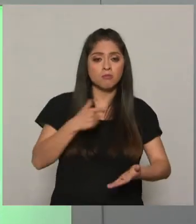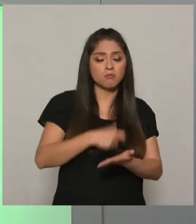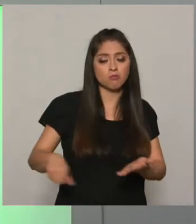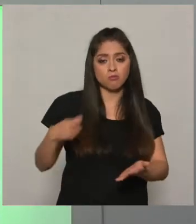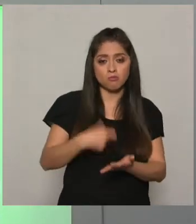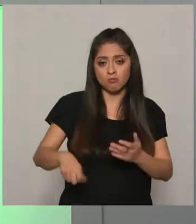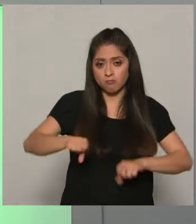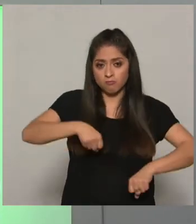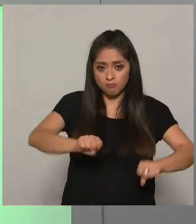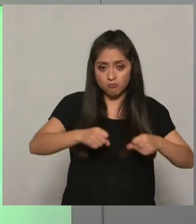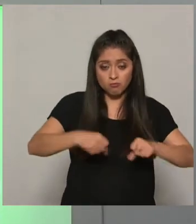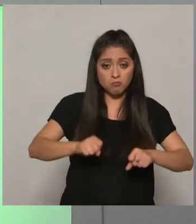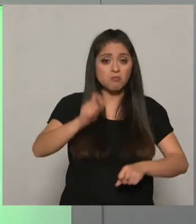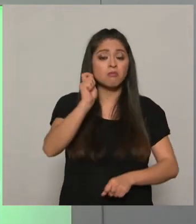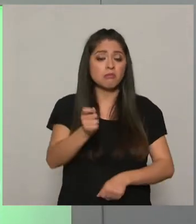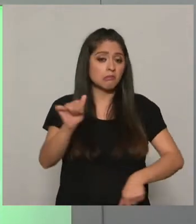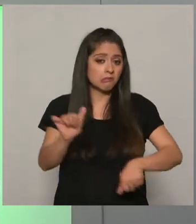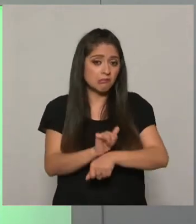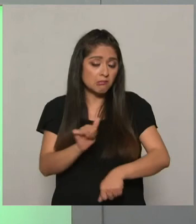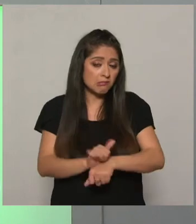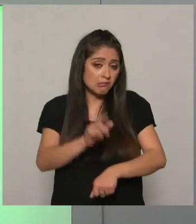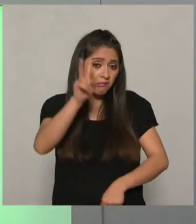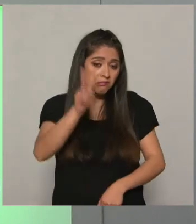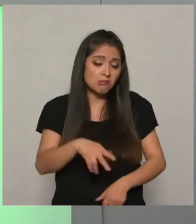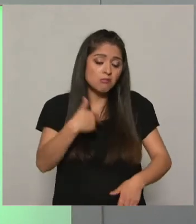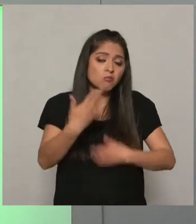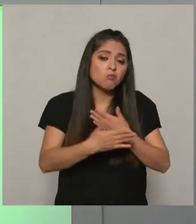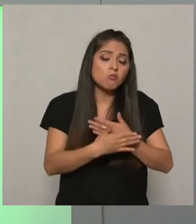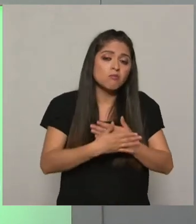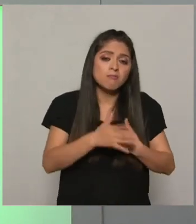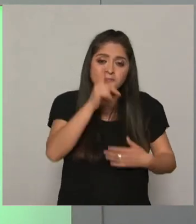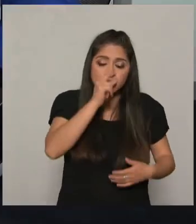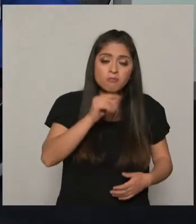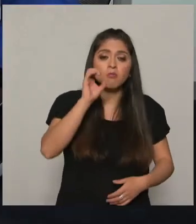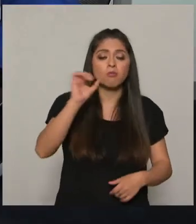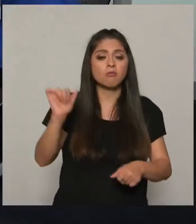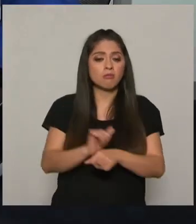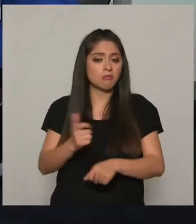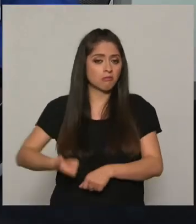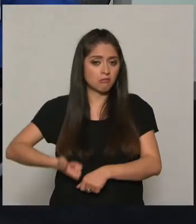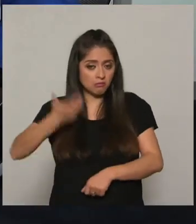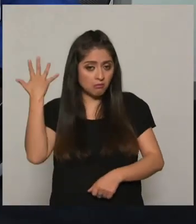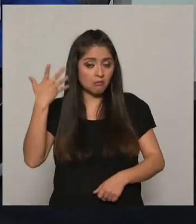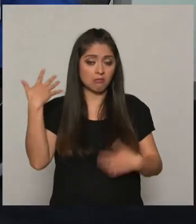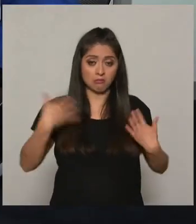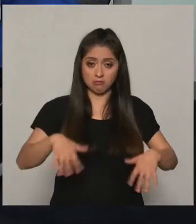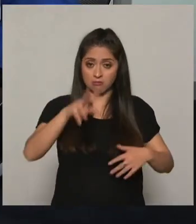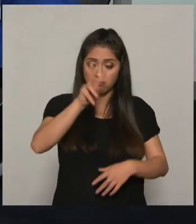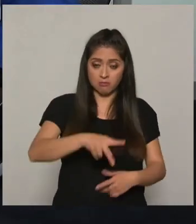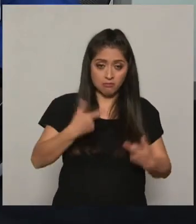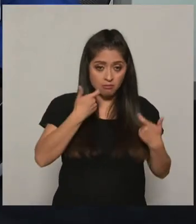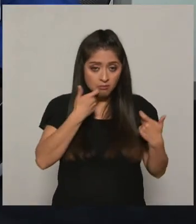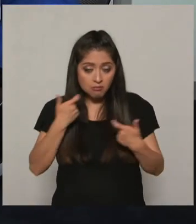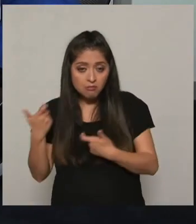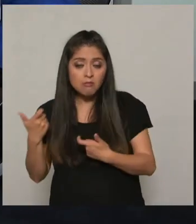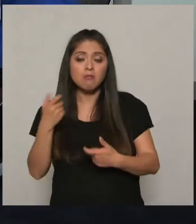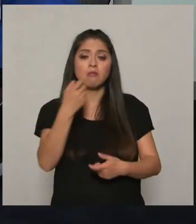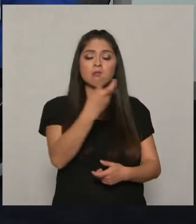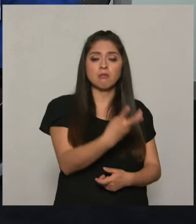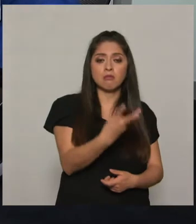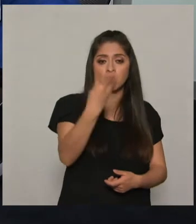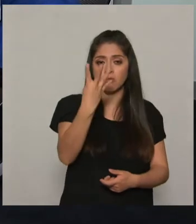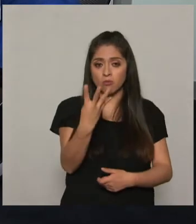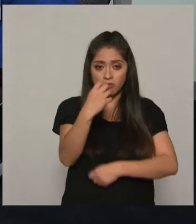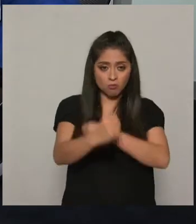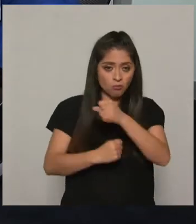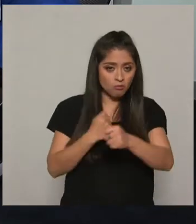porque ya los vehículos les parece que van de salida o son muy caros. Es que, ¿no?, te enganchan con no sé cuántas mensualidades, 3, 4 años, ya imposibles